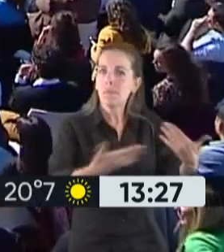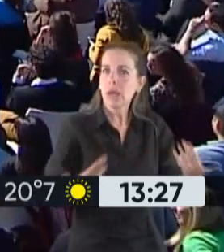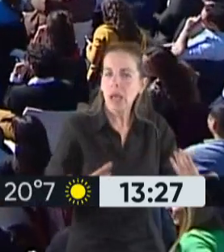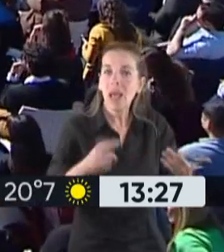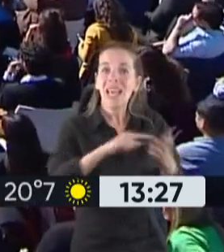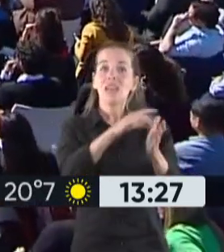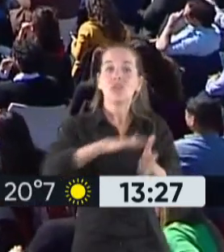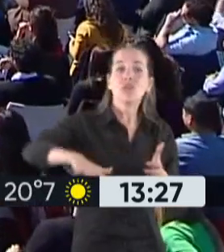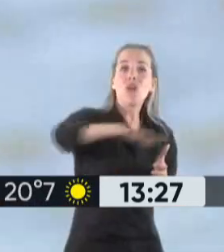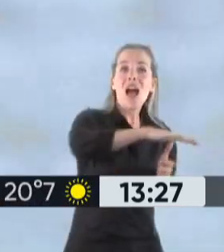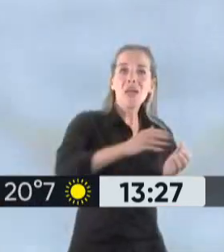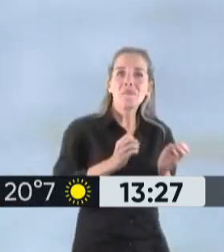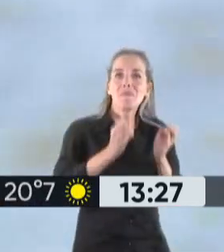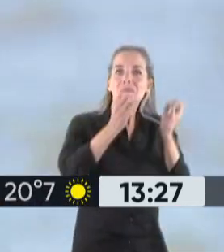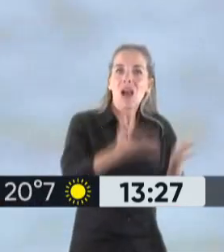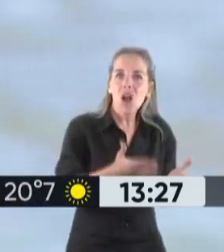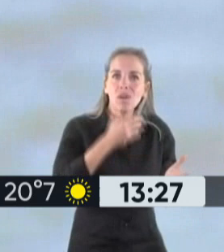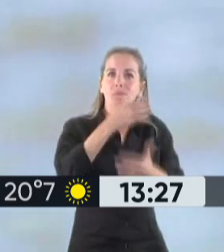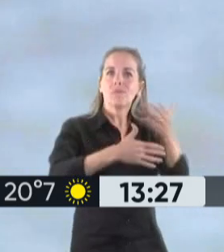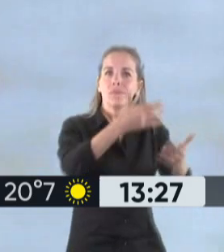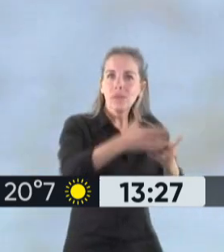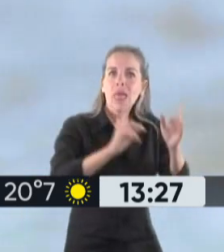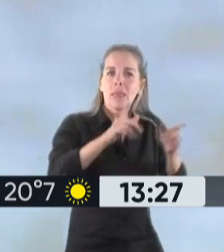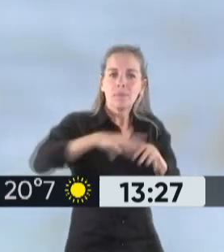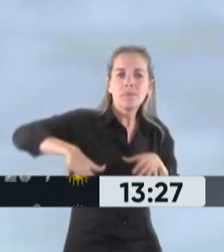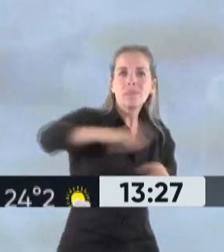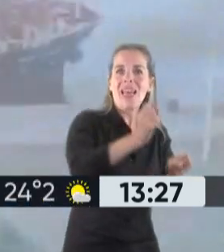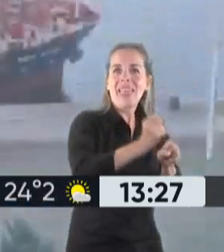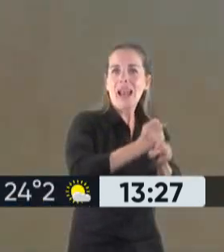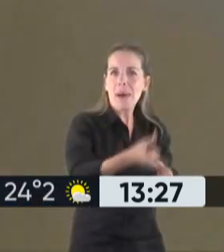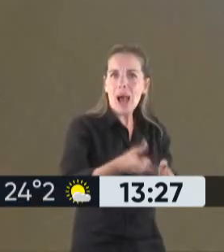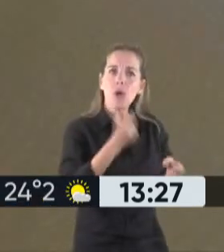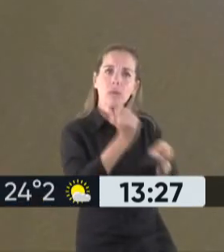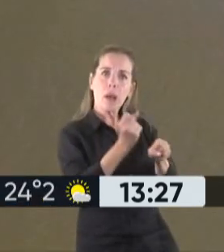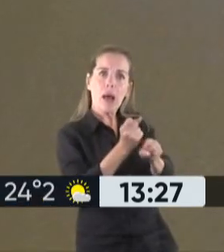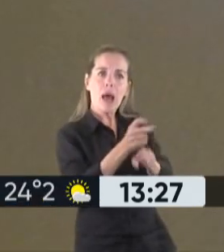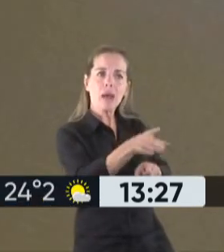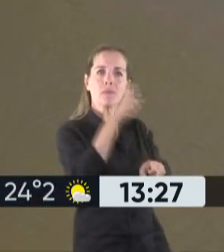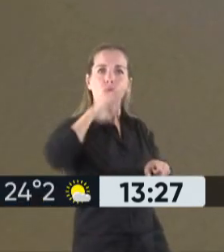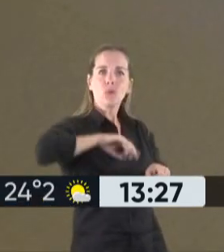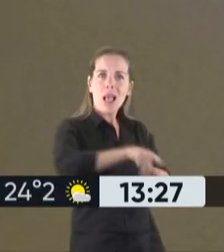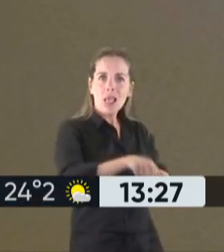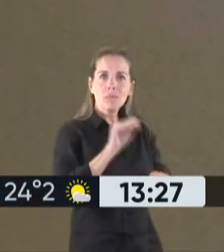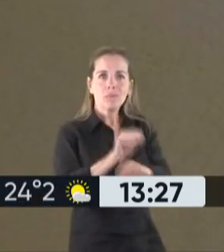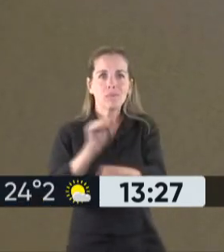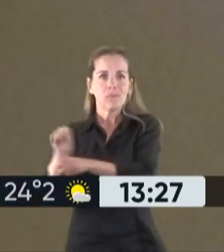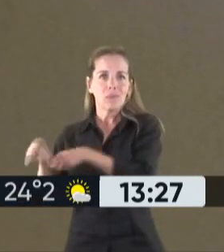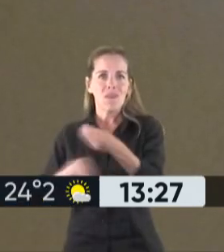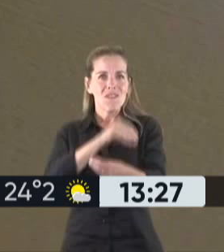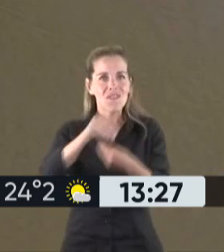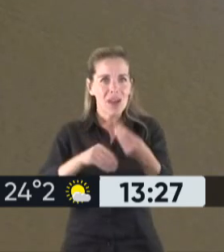su ciudad, sino un lugar de trabajo donde poder llevar el sustento cotidiano a sus familias.